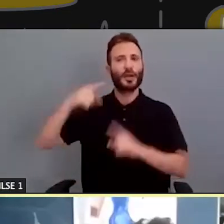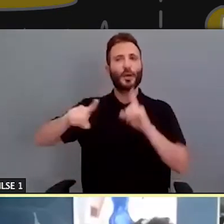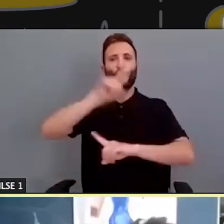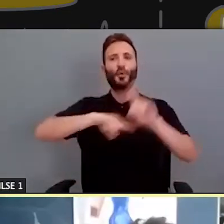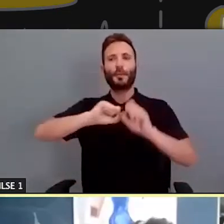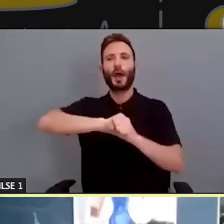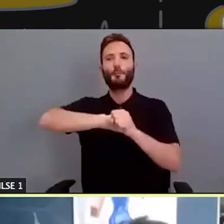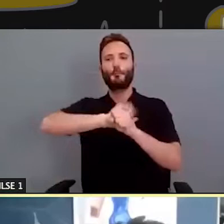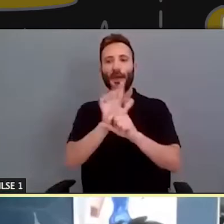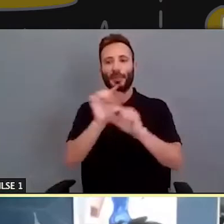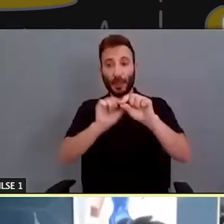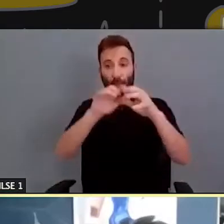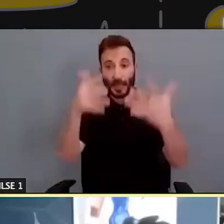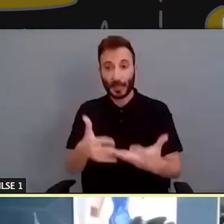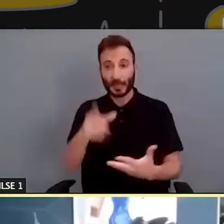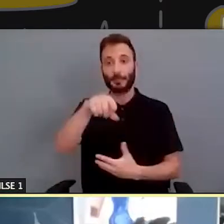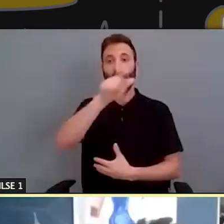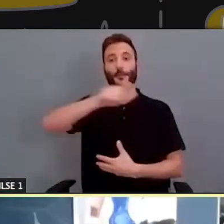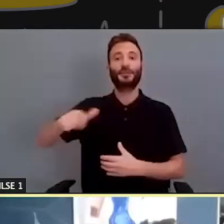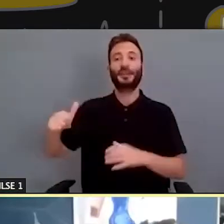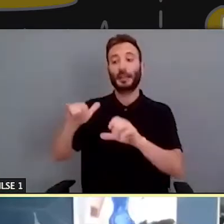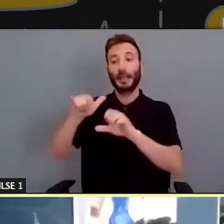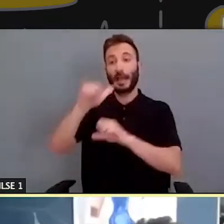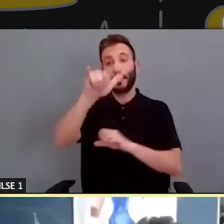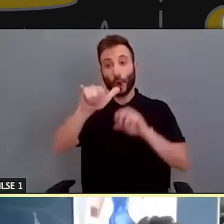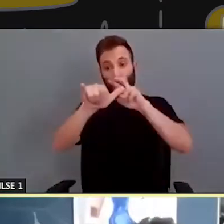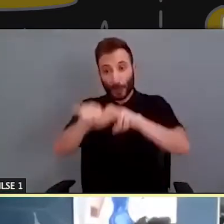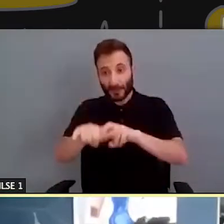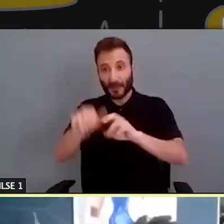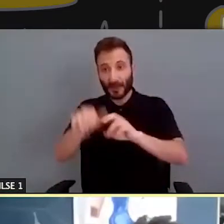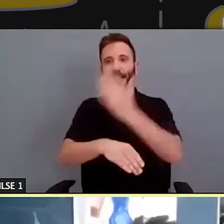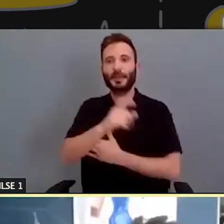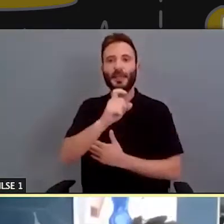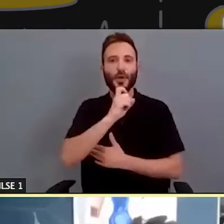en cuanto a los viajeros con discapacidad. Si podemos pasar a la siguiente, por favor.